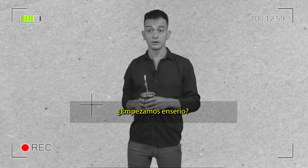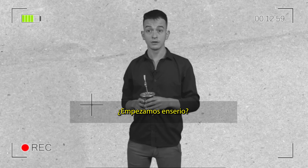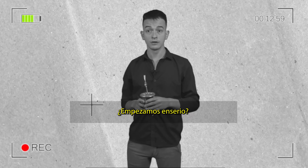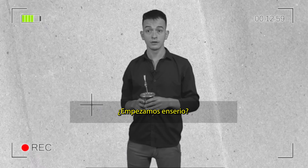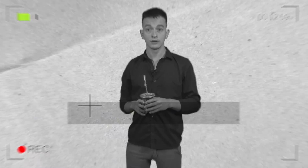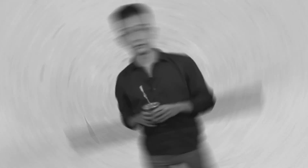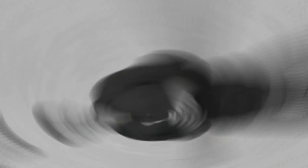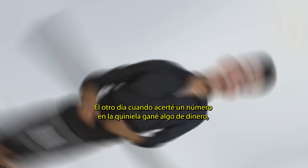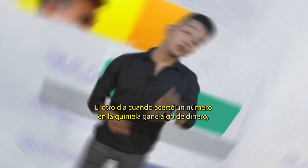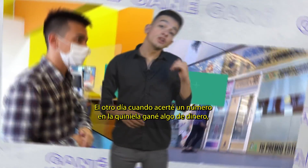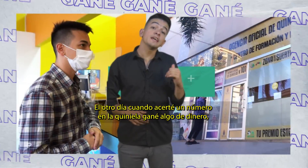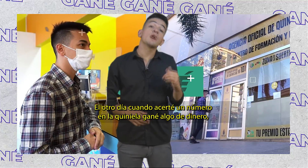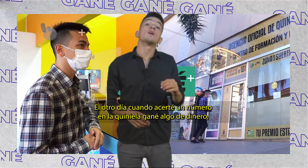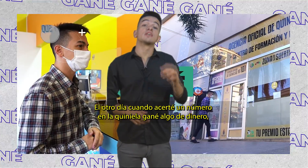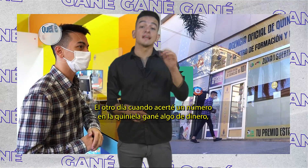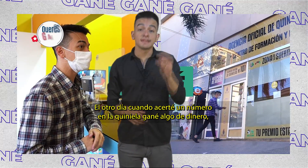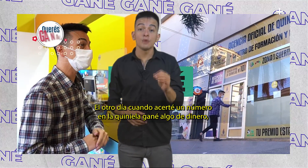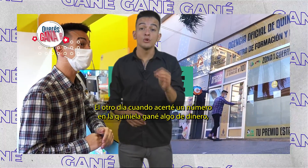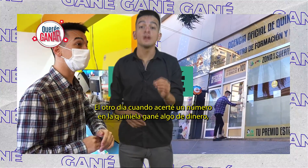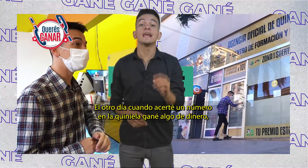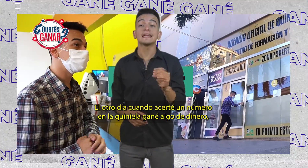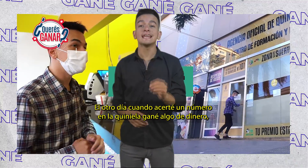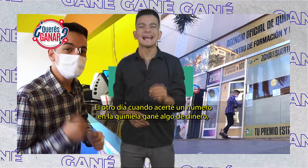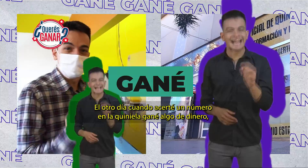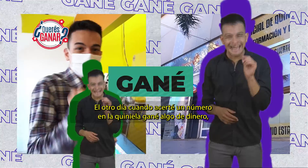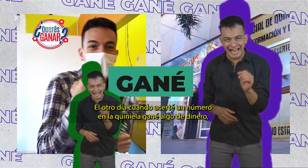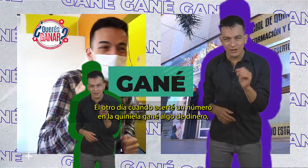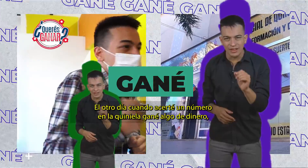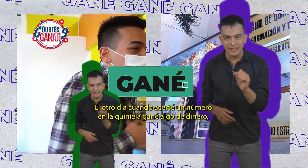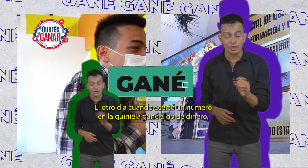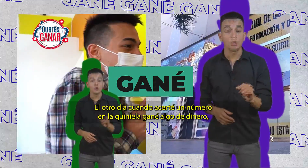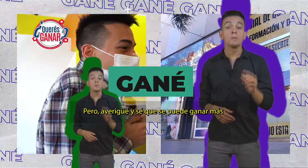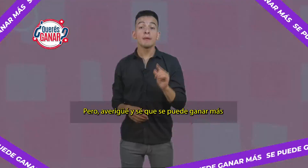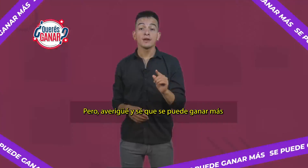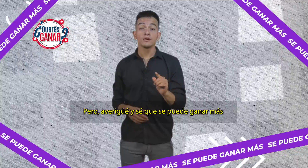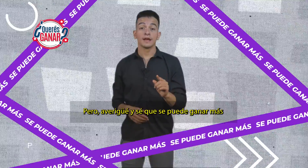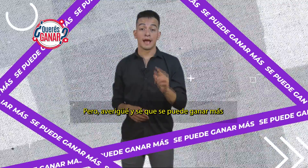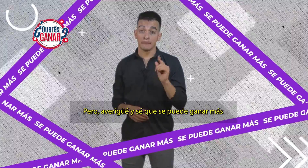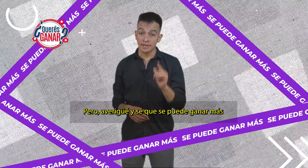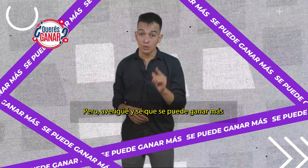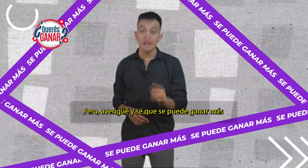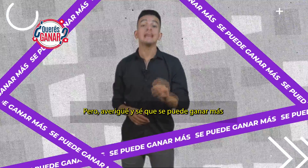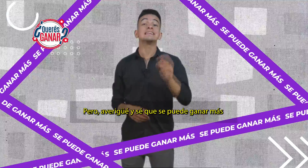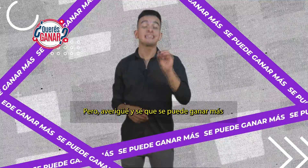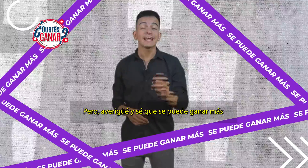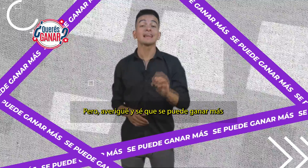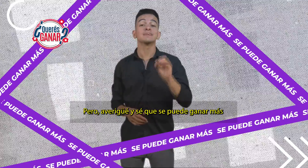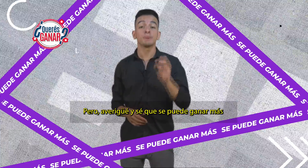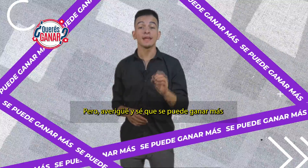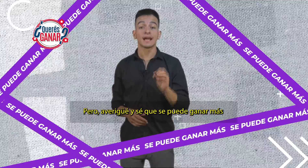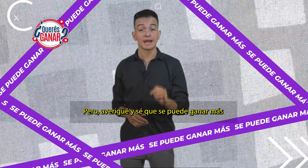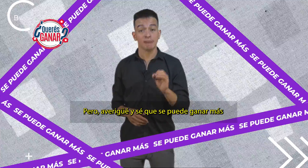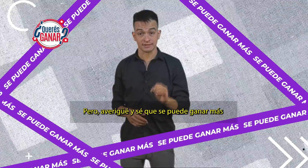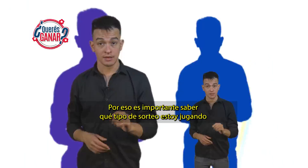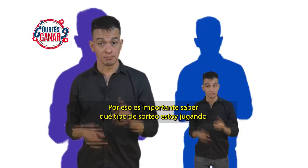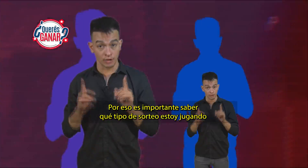¿Empezamos, señor? El otro día, cuando acerté a un número en la quiniela, gané algo de dinero. Pero averigüé y sé que se